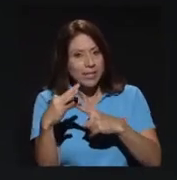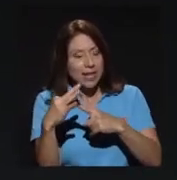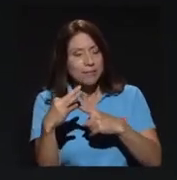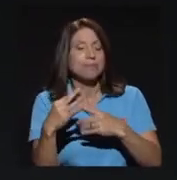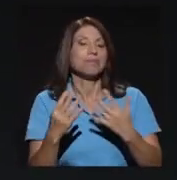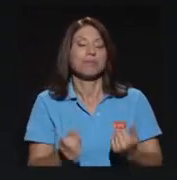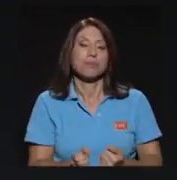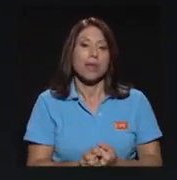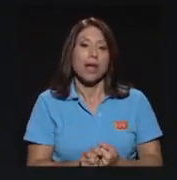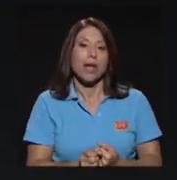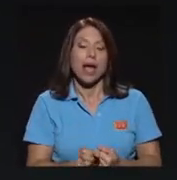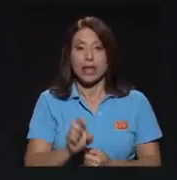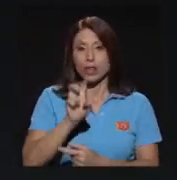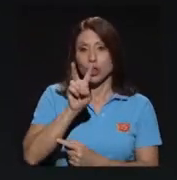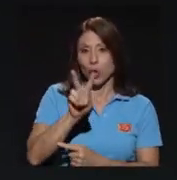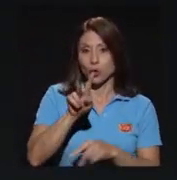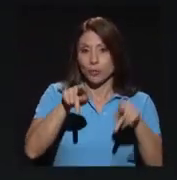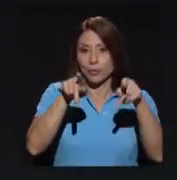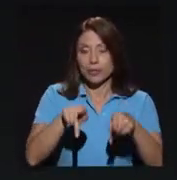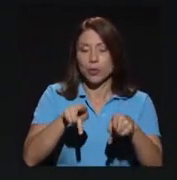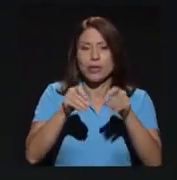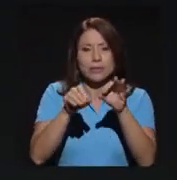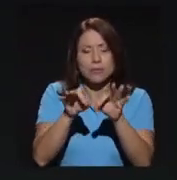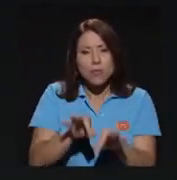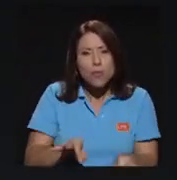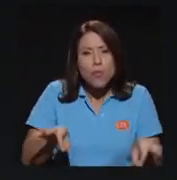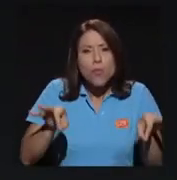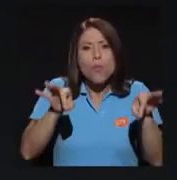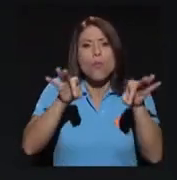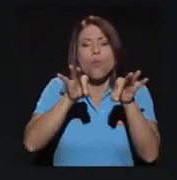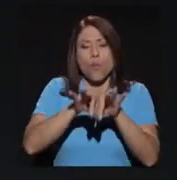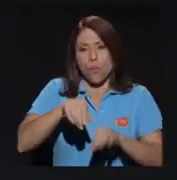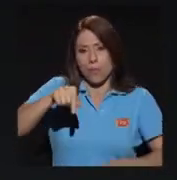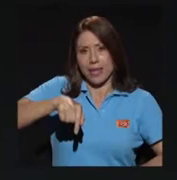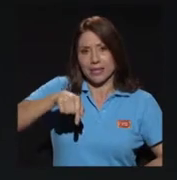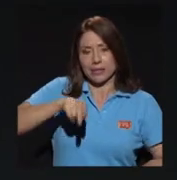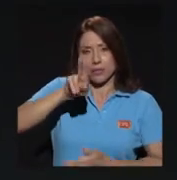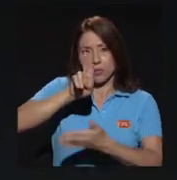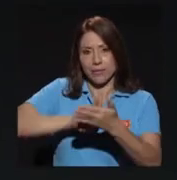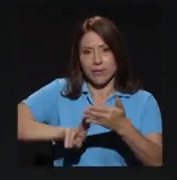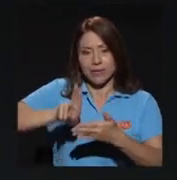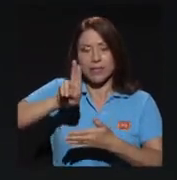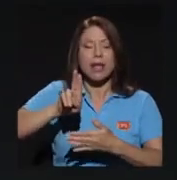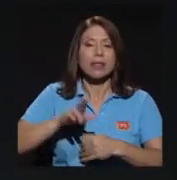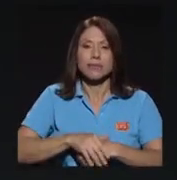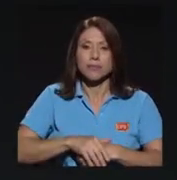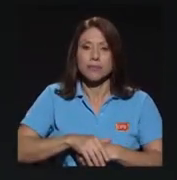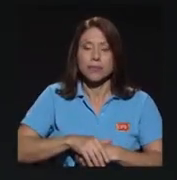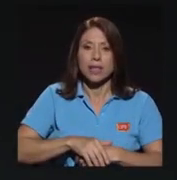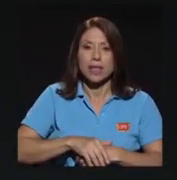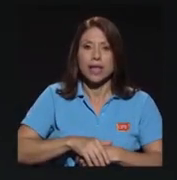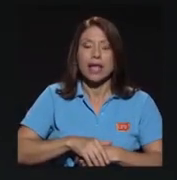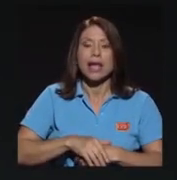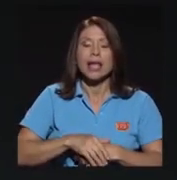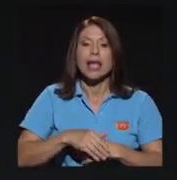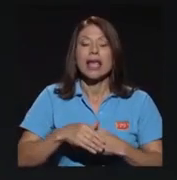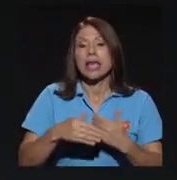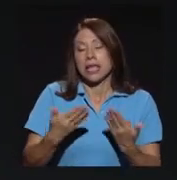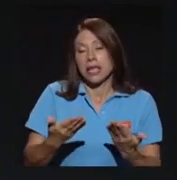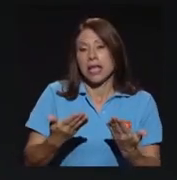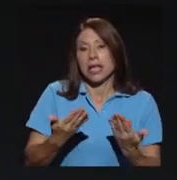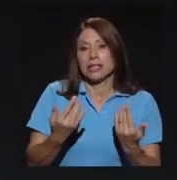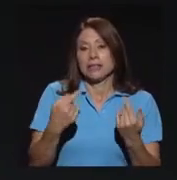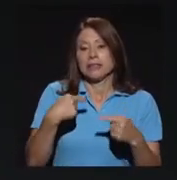dos personas muy importantes en esta universidad y que se van a juntar por un